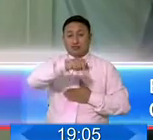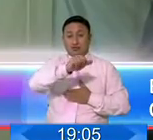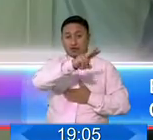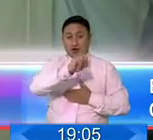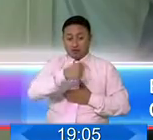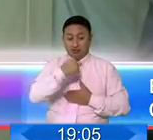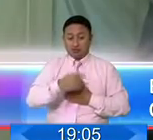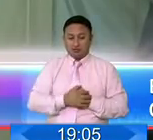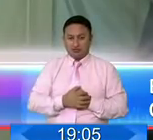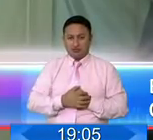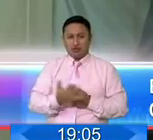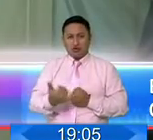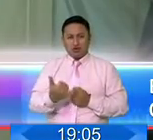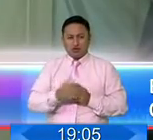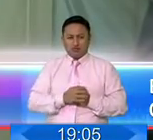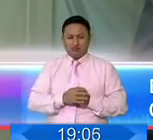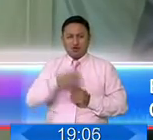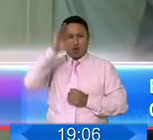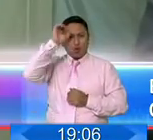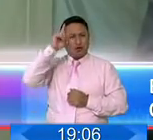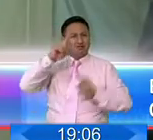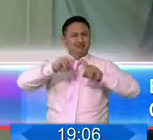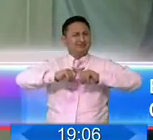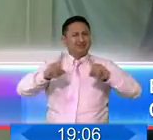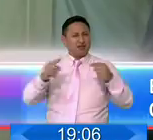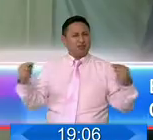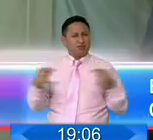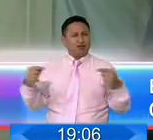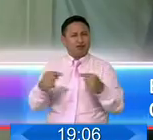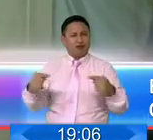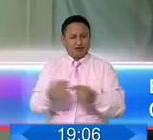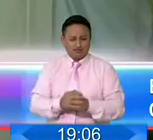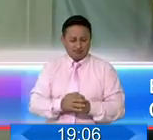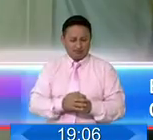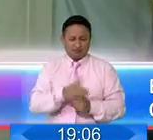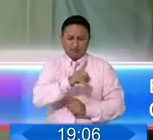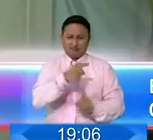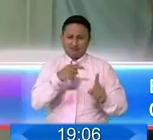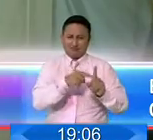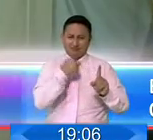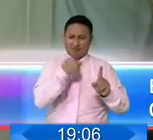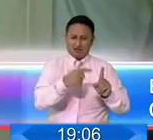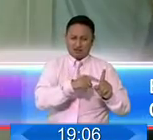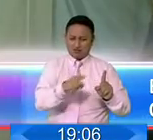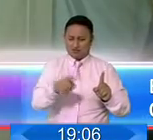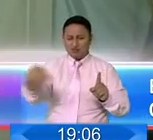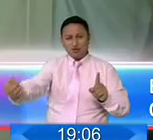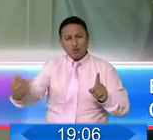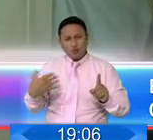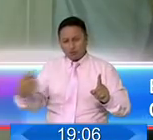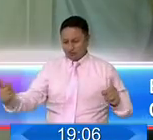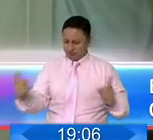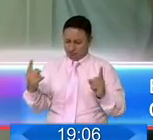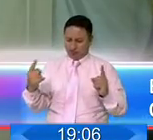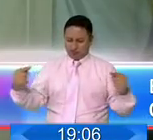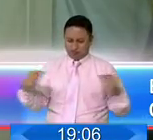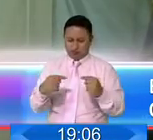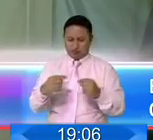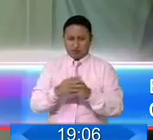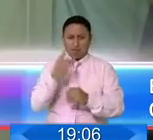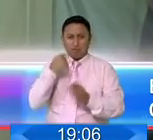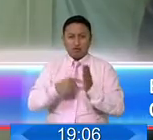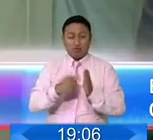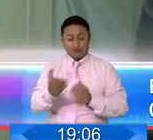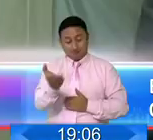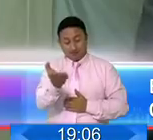existirían varios criterios divididos entre lo que dice César Navas y de los informes que ya se tiene conocimiento. Escuchemos lo que dijo